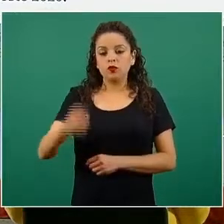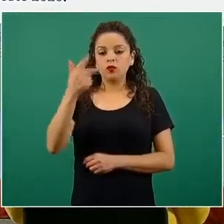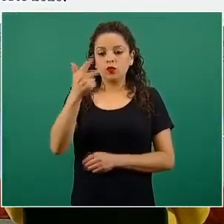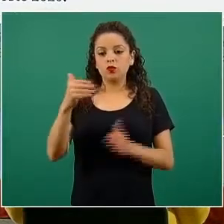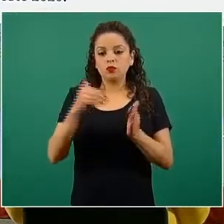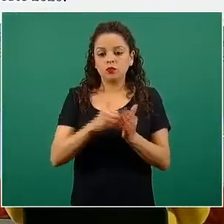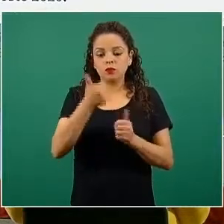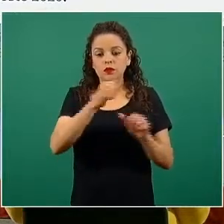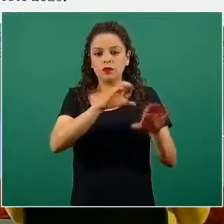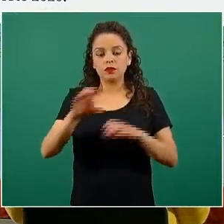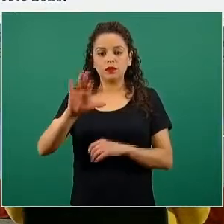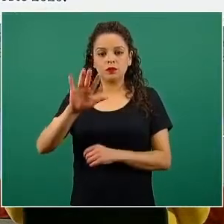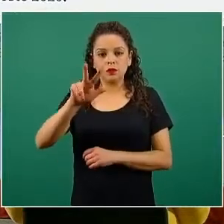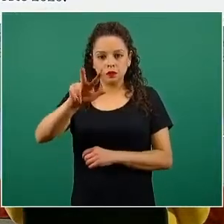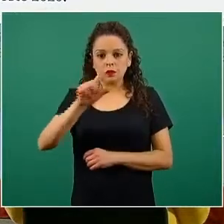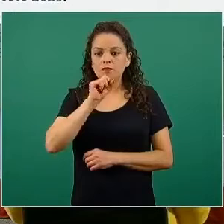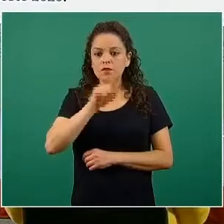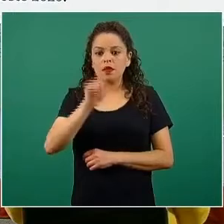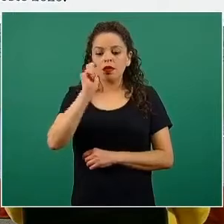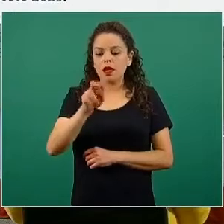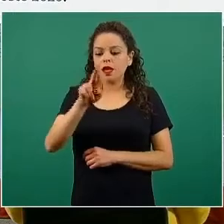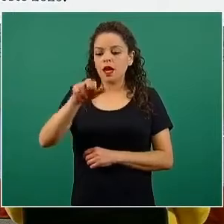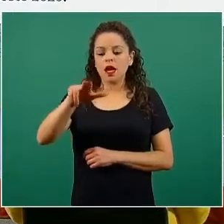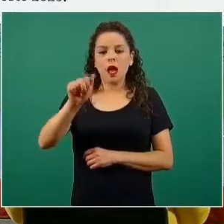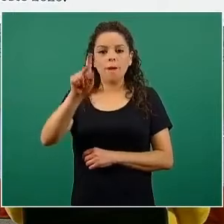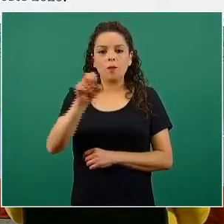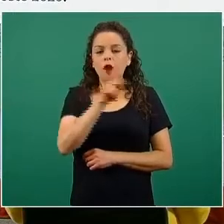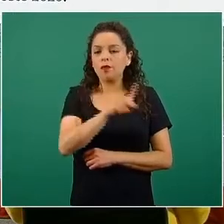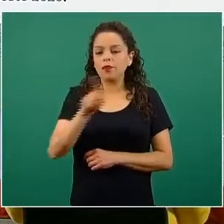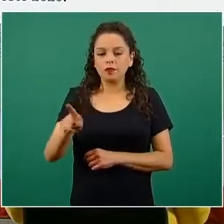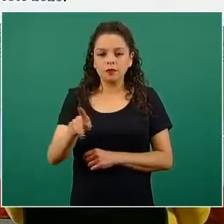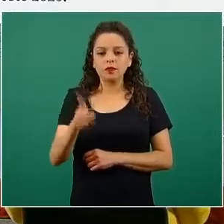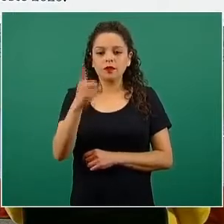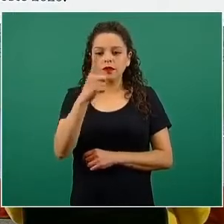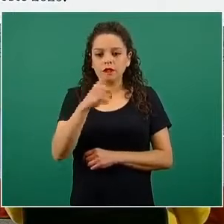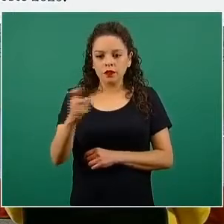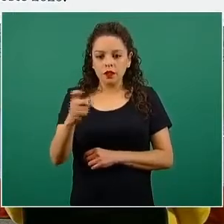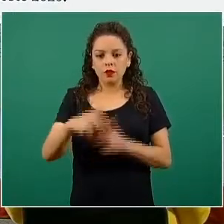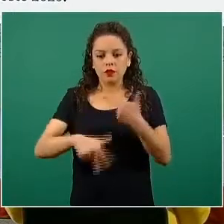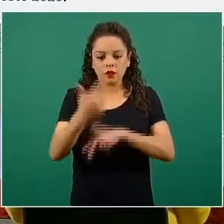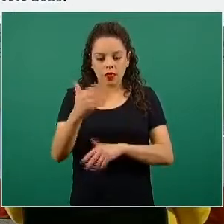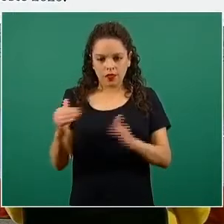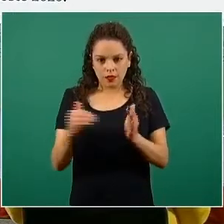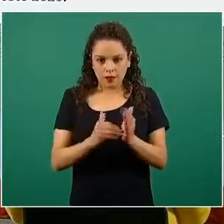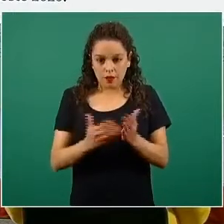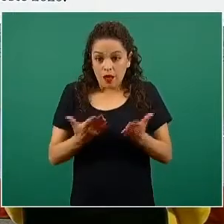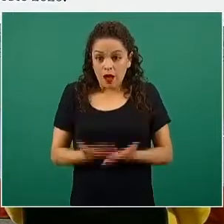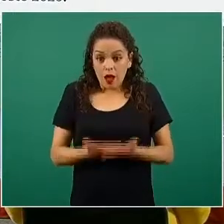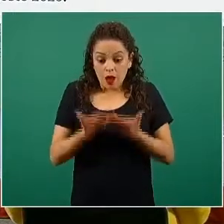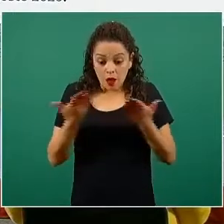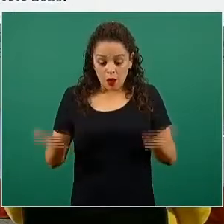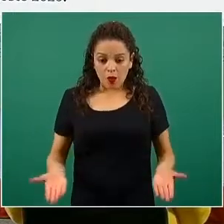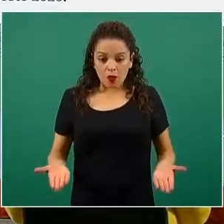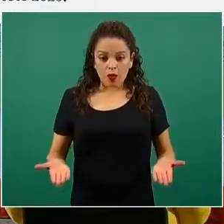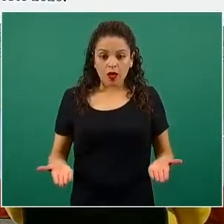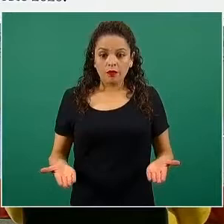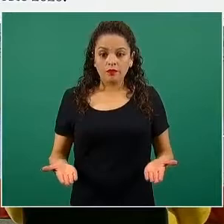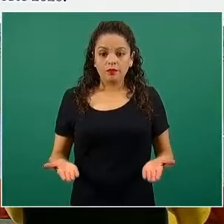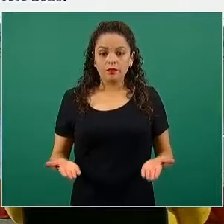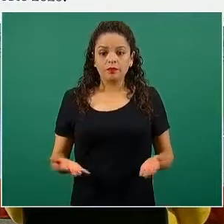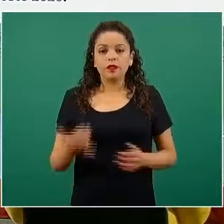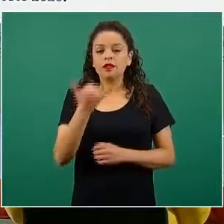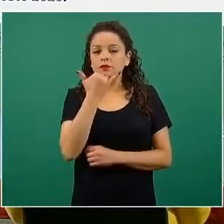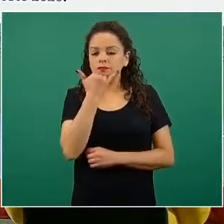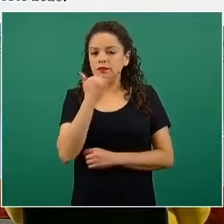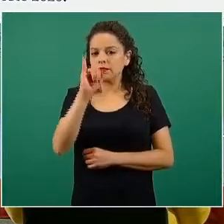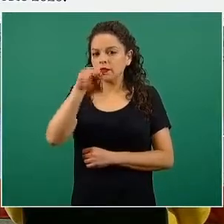180,658. RENAPO también había hecho un ejercicio similar con 113,000 y ahora INEGI,